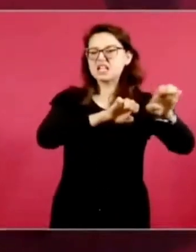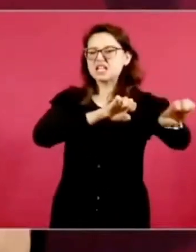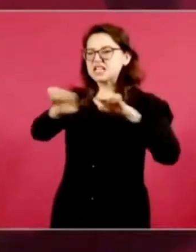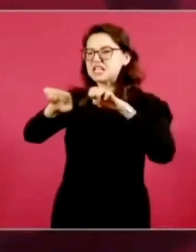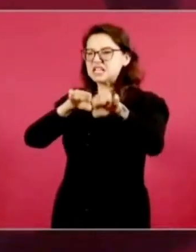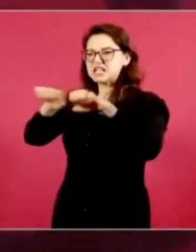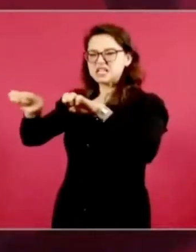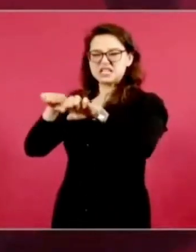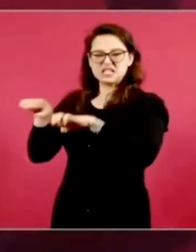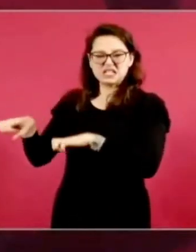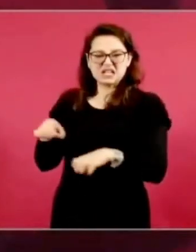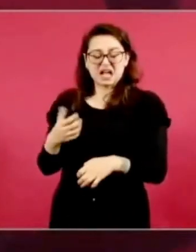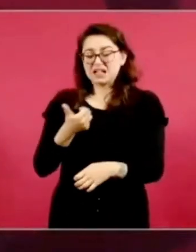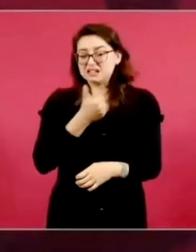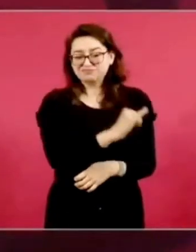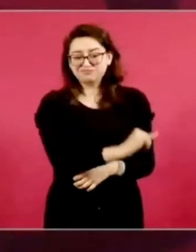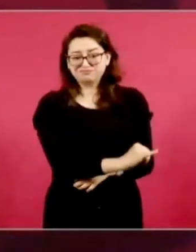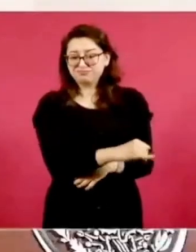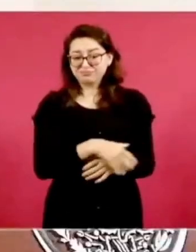excepciones.